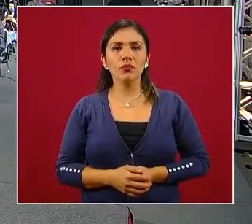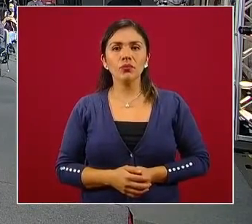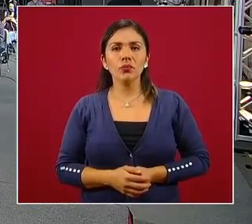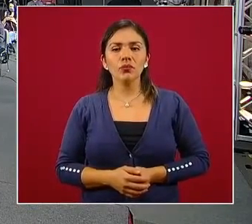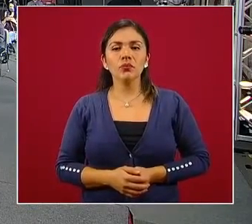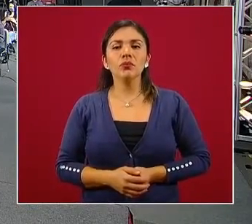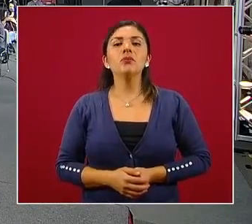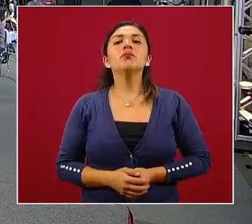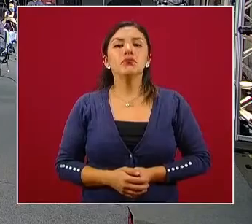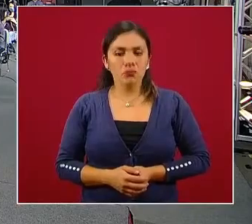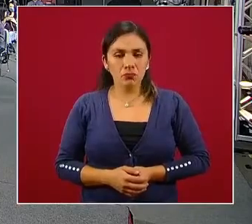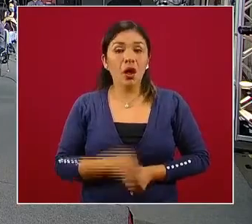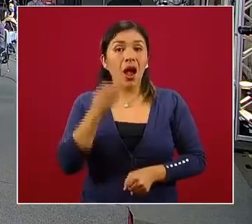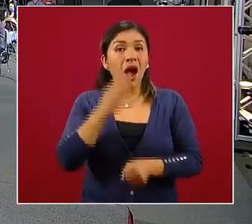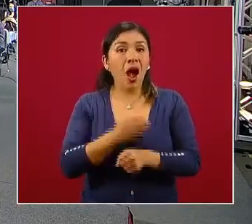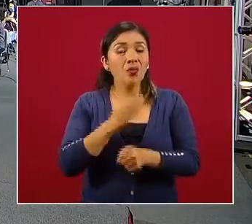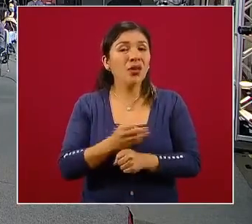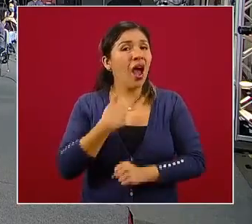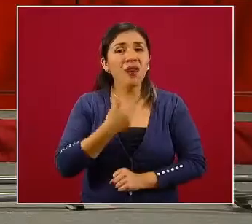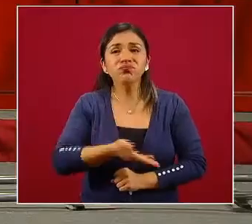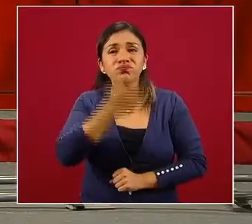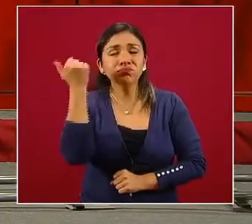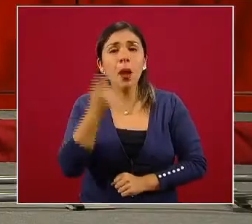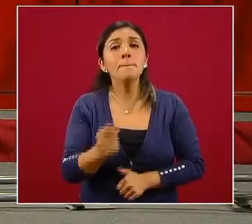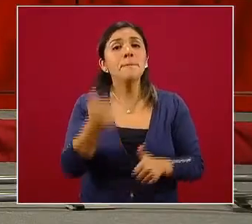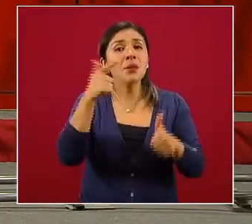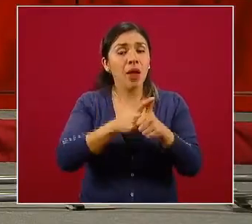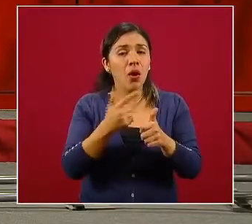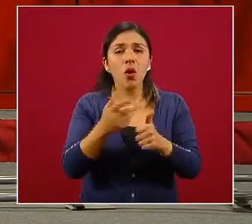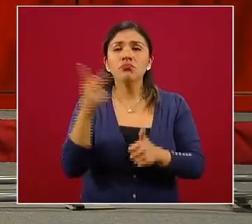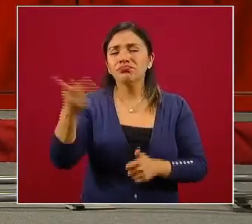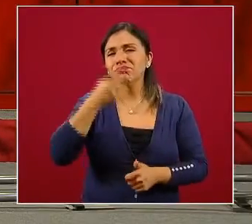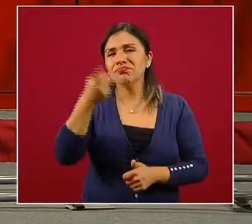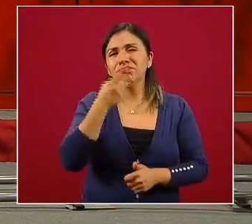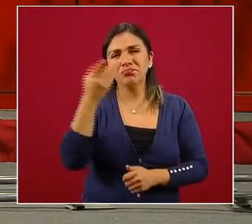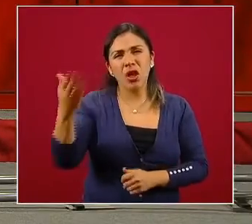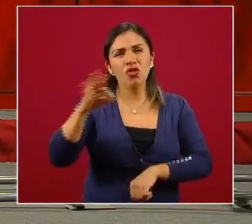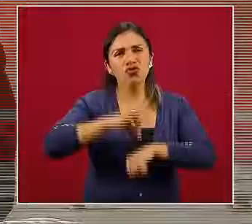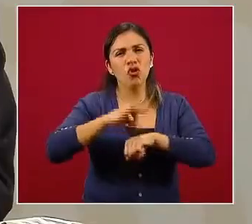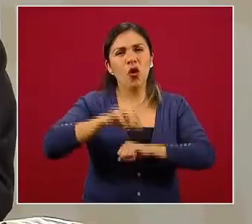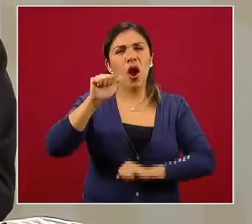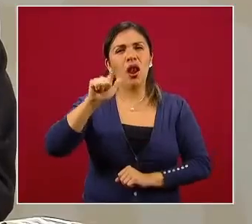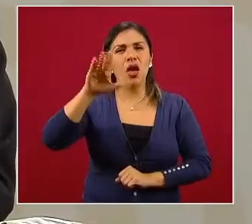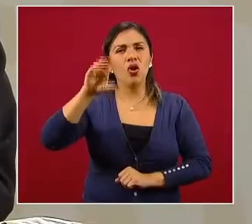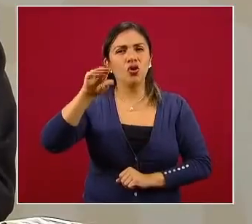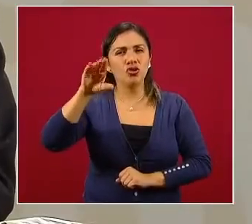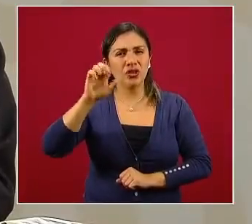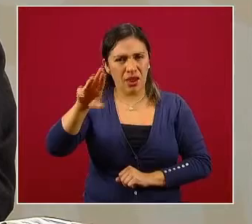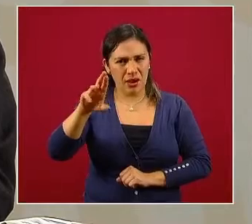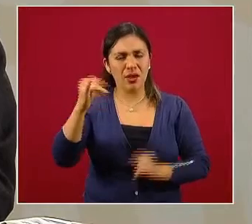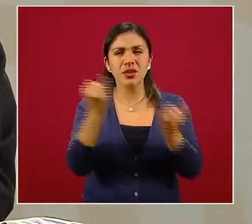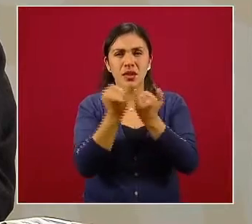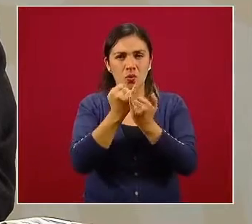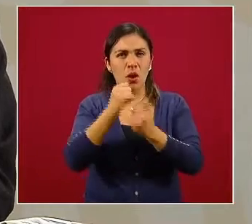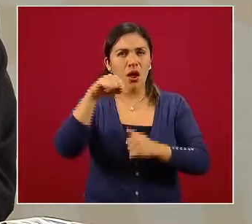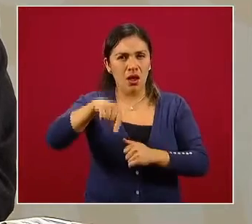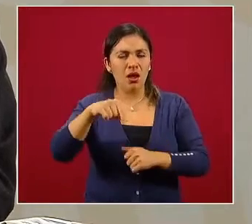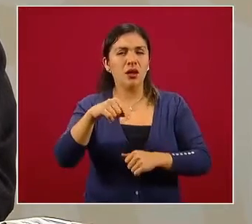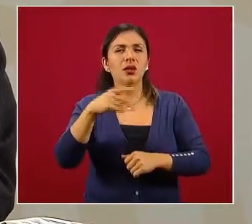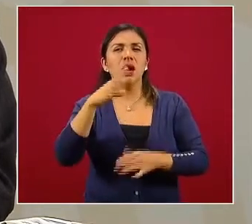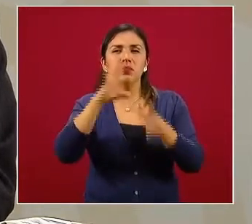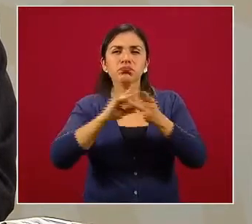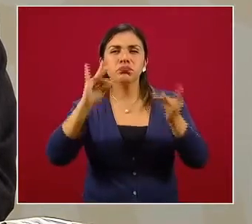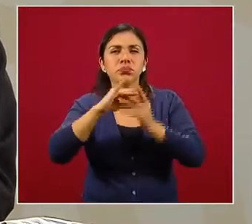Le actualizo con gusto, no lo tengo en este momento. Los primeros son los que mencionó el doctor Alcocer y que anunciamos también aquí en el Pulso de la